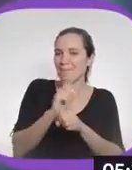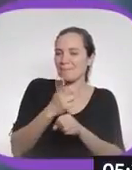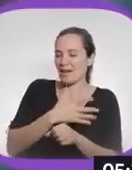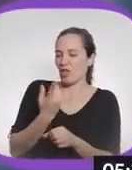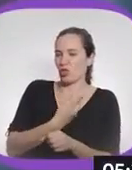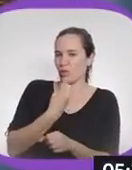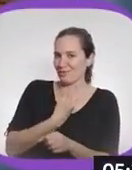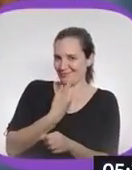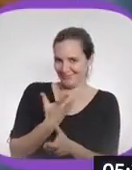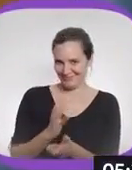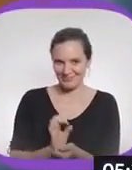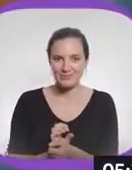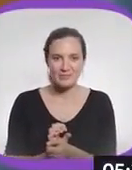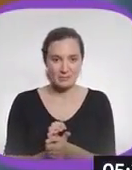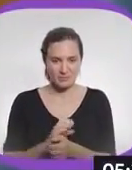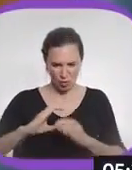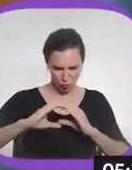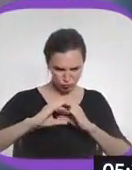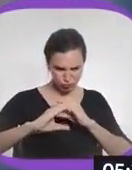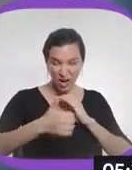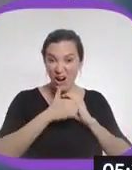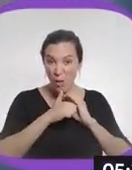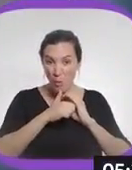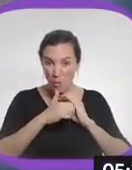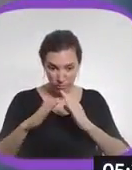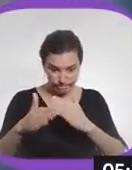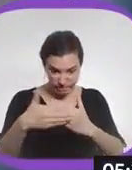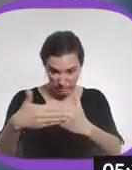últimas noticias, el pelo de los perros comenzó a tapar los desagües de la ciudad.